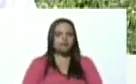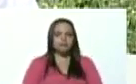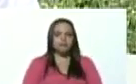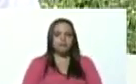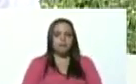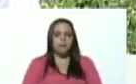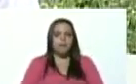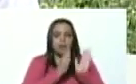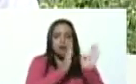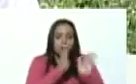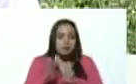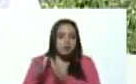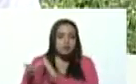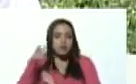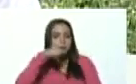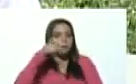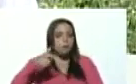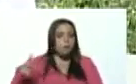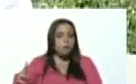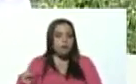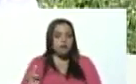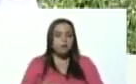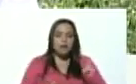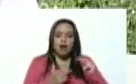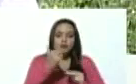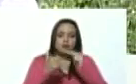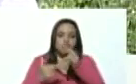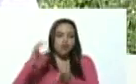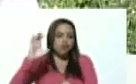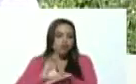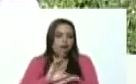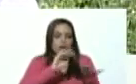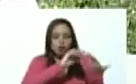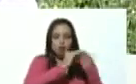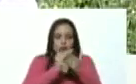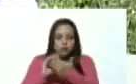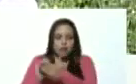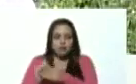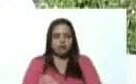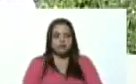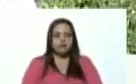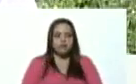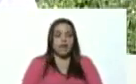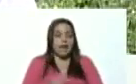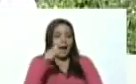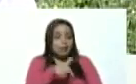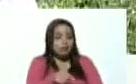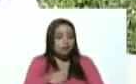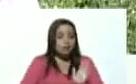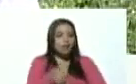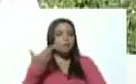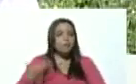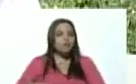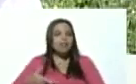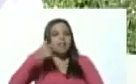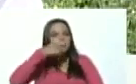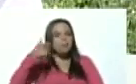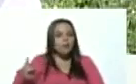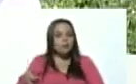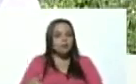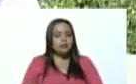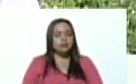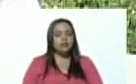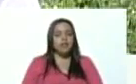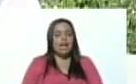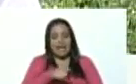la Organización Popular para la Construcción de las Ciudades Comunales. Y aquí el epicentro es el Poder Popular. Es con ellos, con la